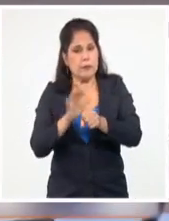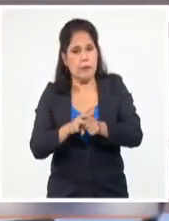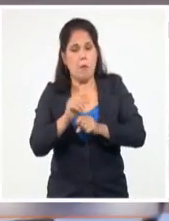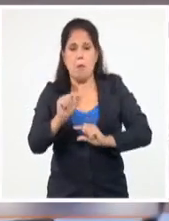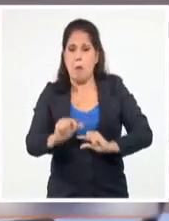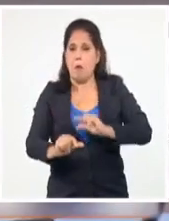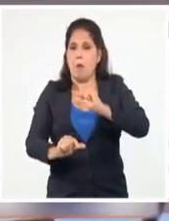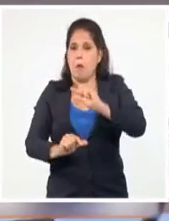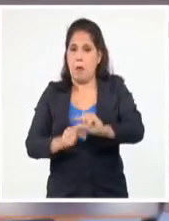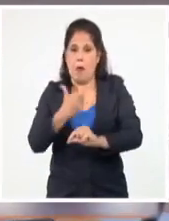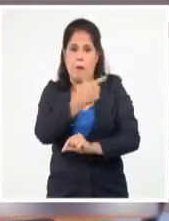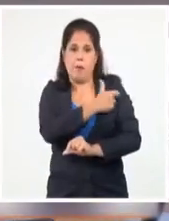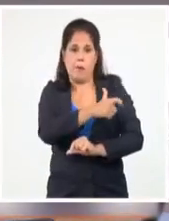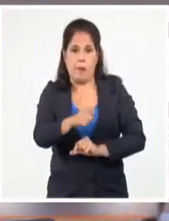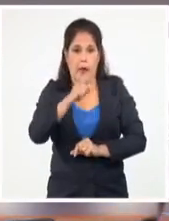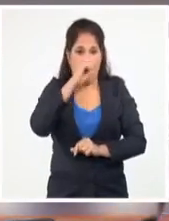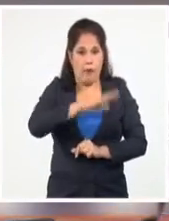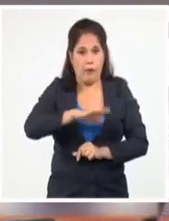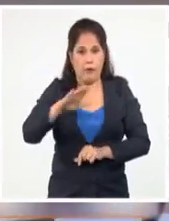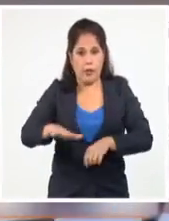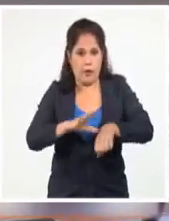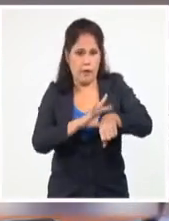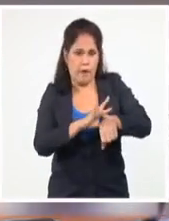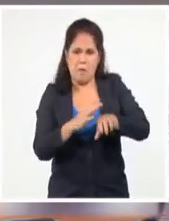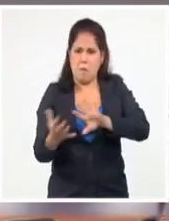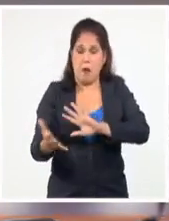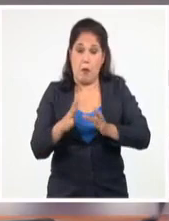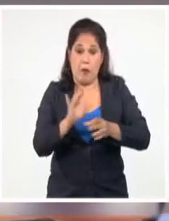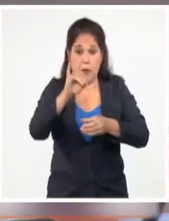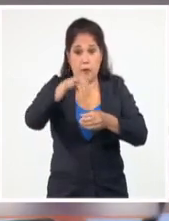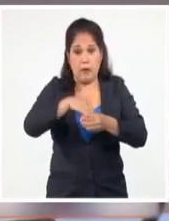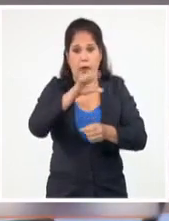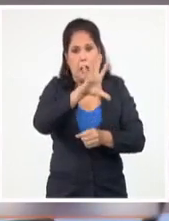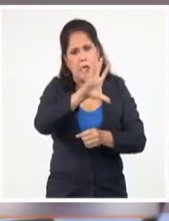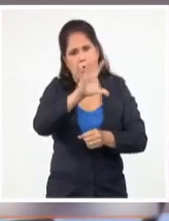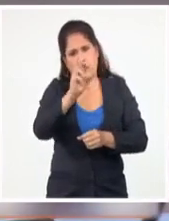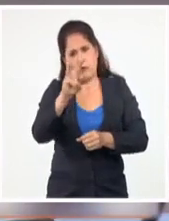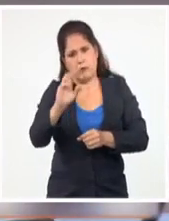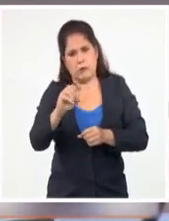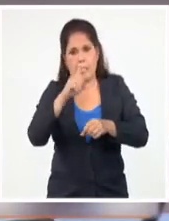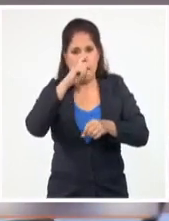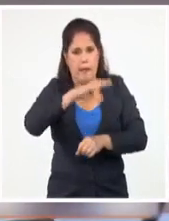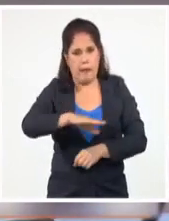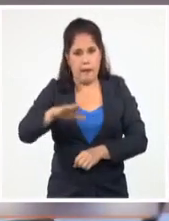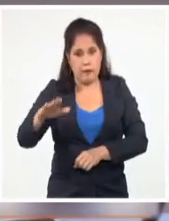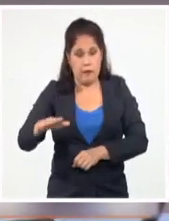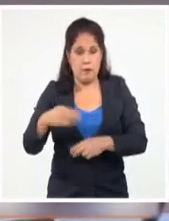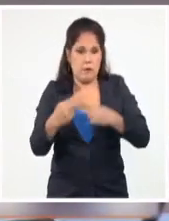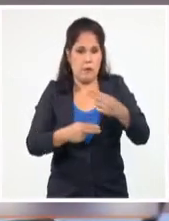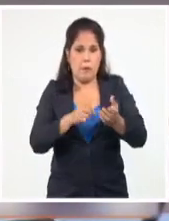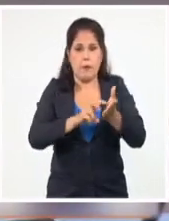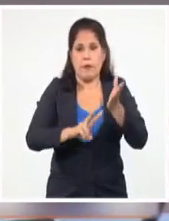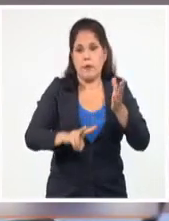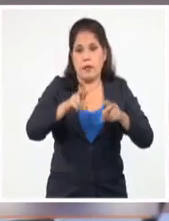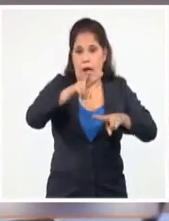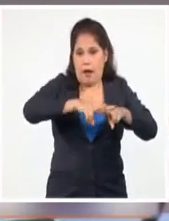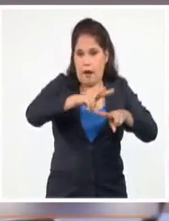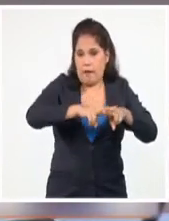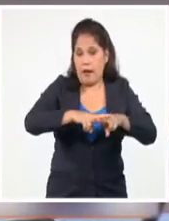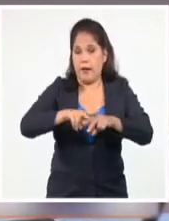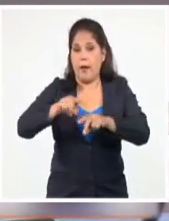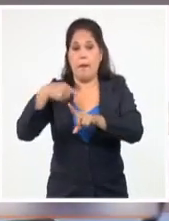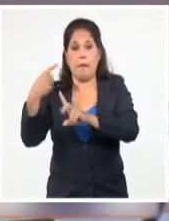y bueno, está previsto que tenga aproximadamente la inclusión de 530 niños. Se va a realizar en la provincia de La Habana y